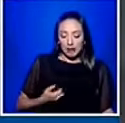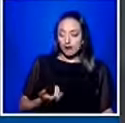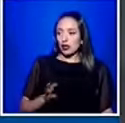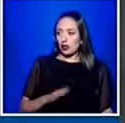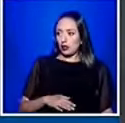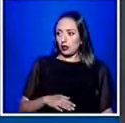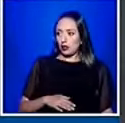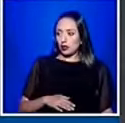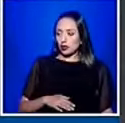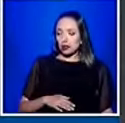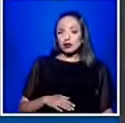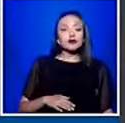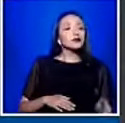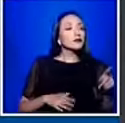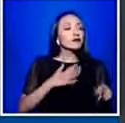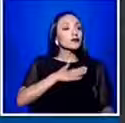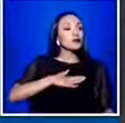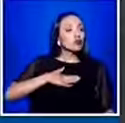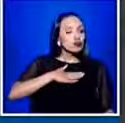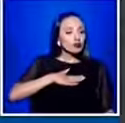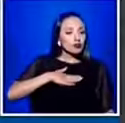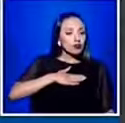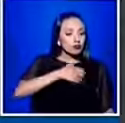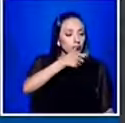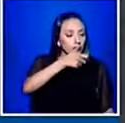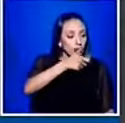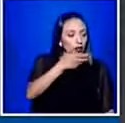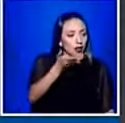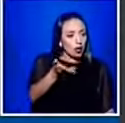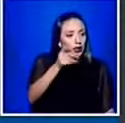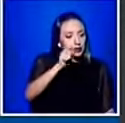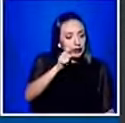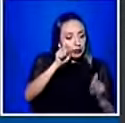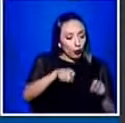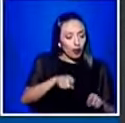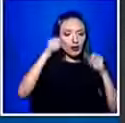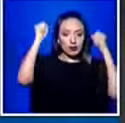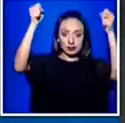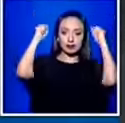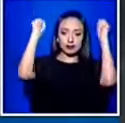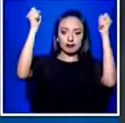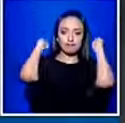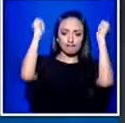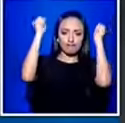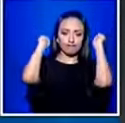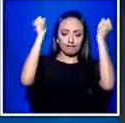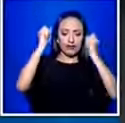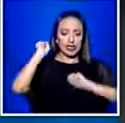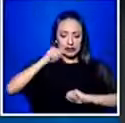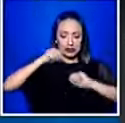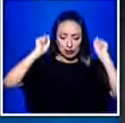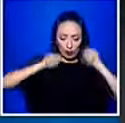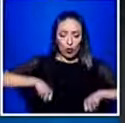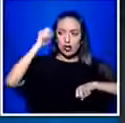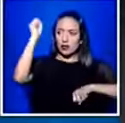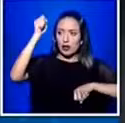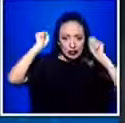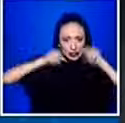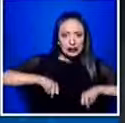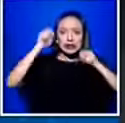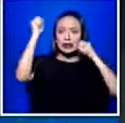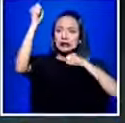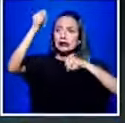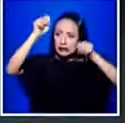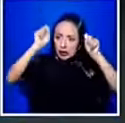Vamos, vamos, ve. Por favor, vecinos, vamos, con Ñeque, con Ñeque. Sí se puede. Sí se puede. Sí se